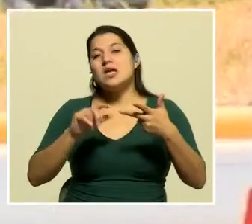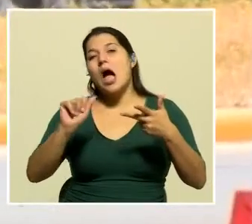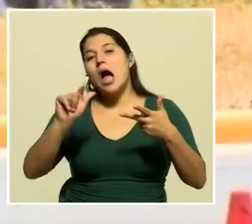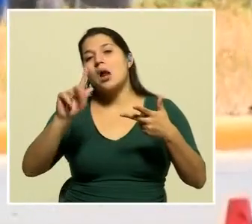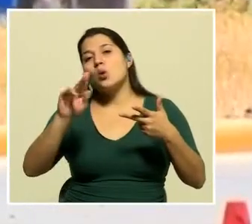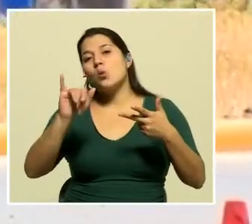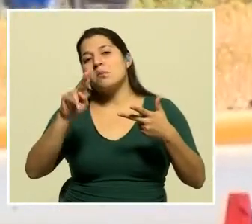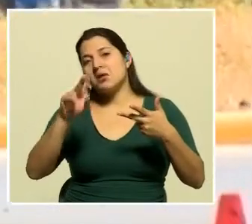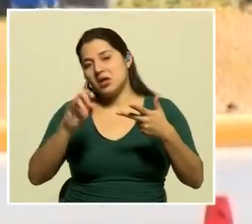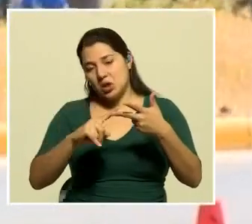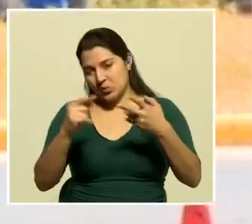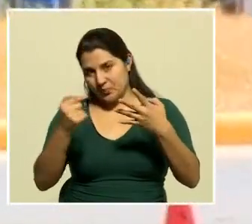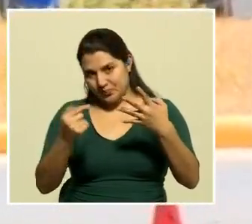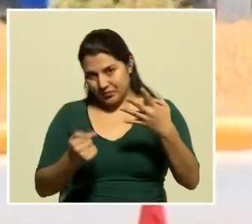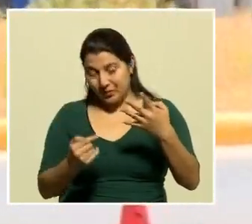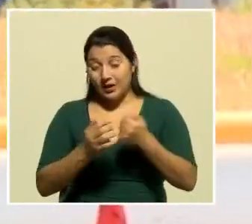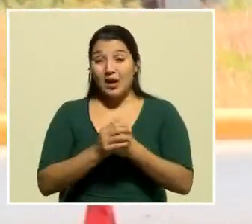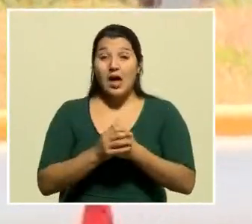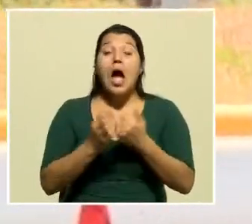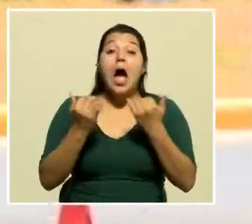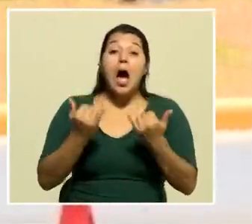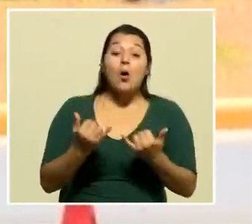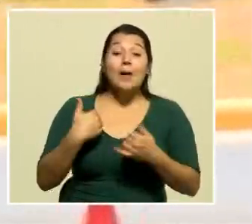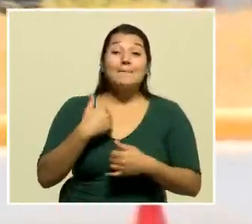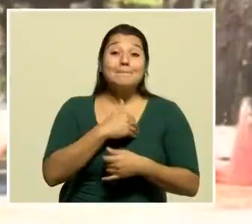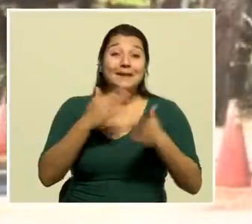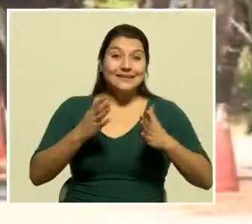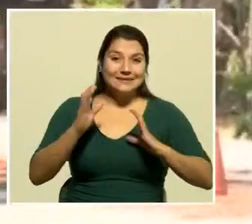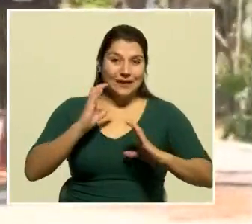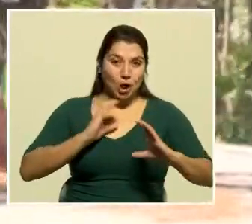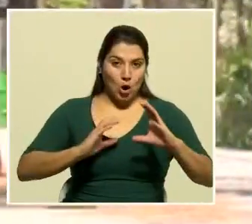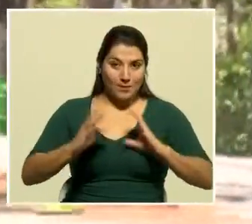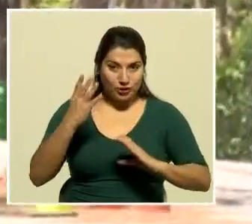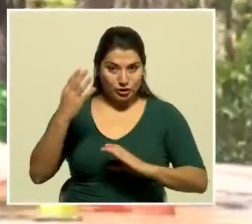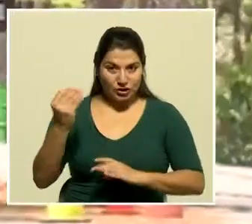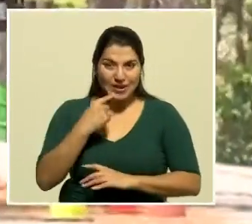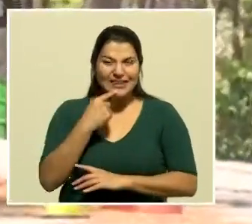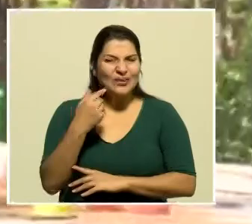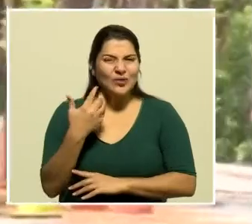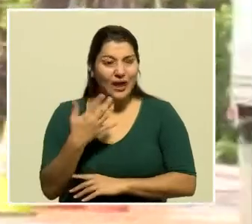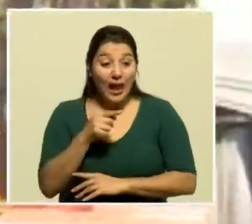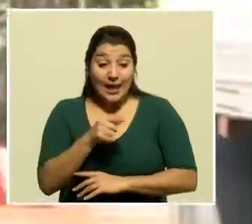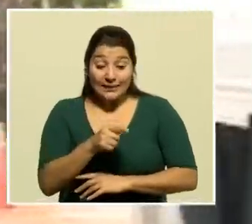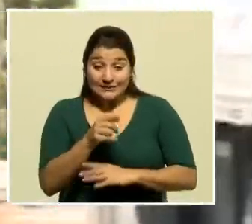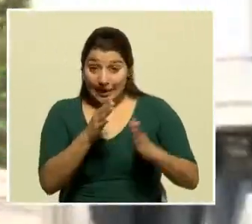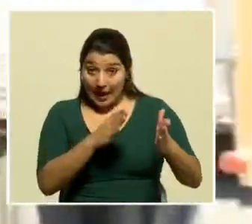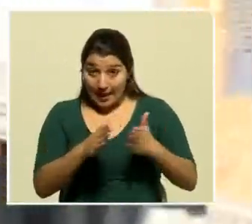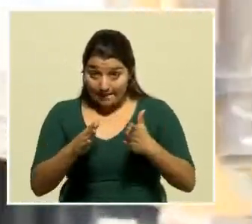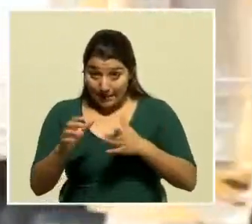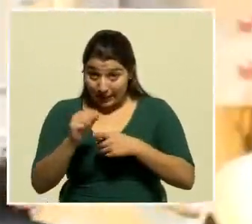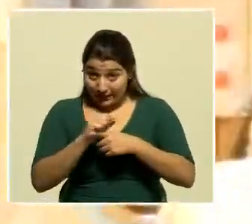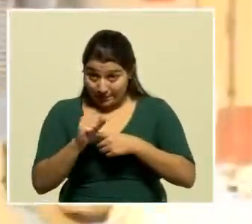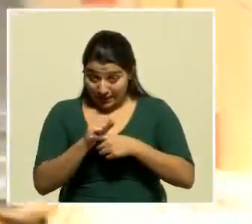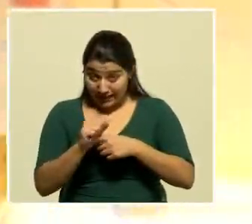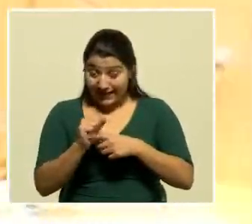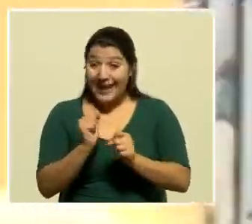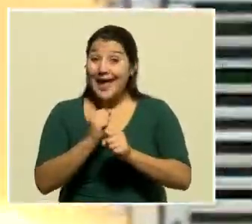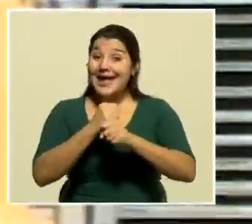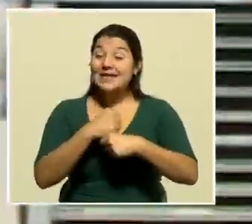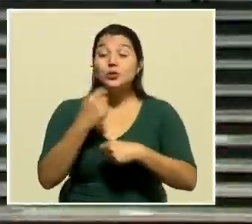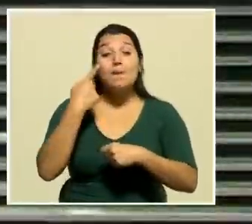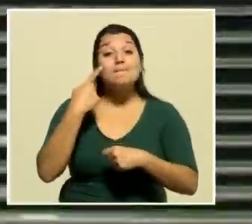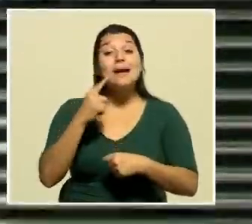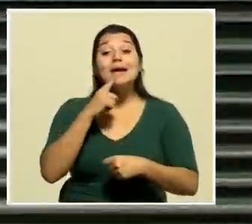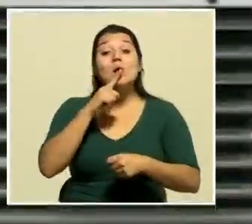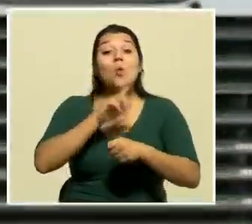Sobre estas iniciativas bilaterales, la ministra de Comercio Exterior afirmó que aunque este plan piloto es diseñado para cumplirse de forma